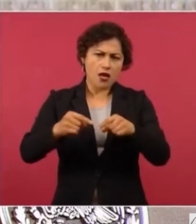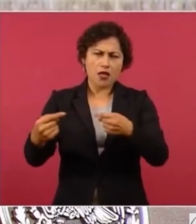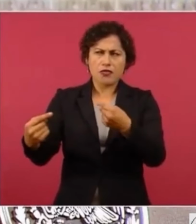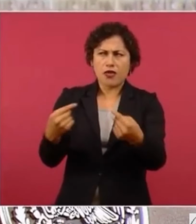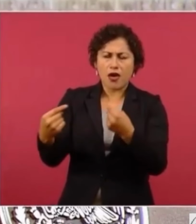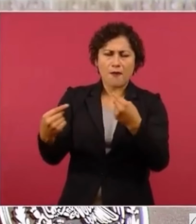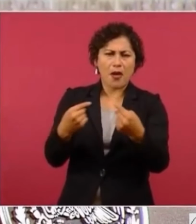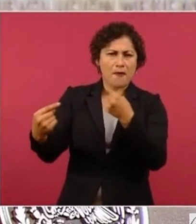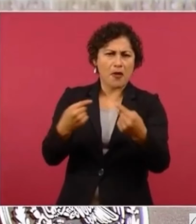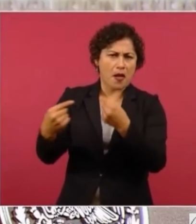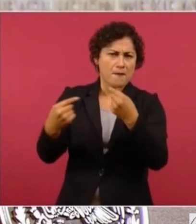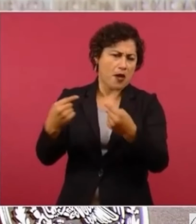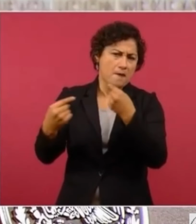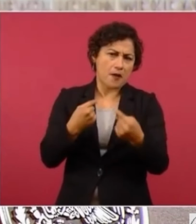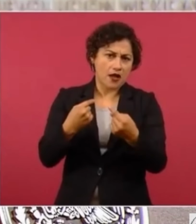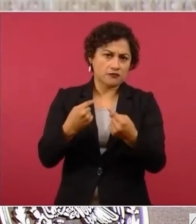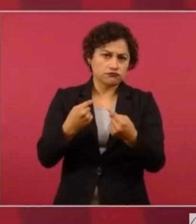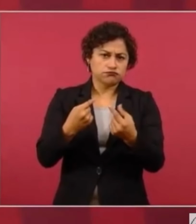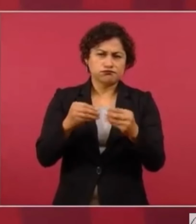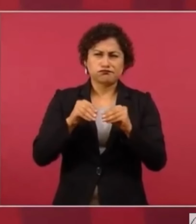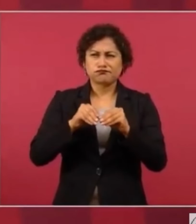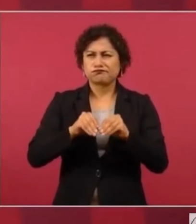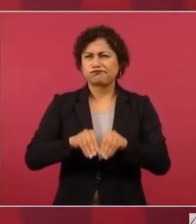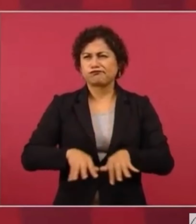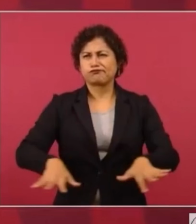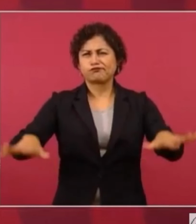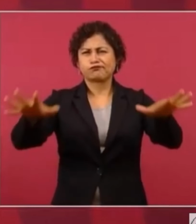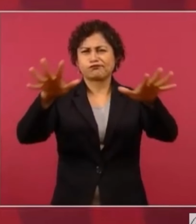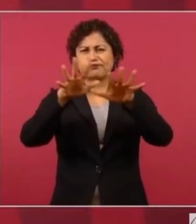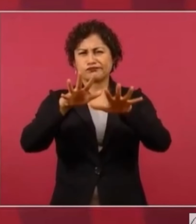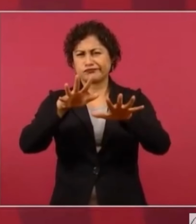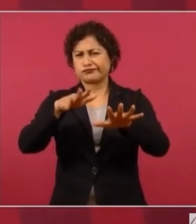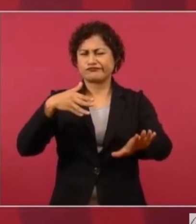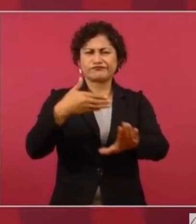golpista de medios de información,